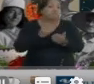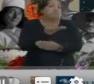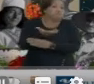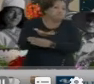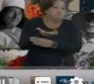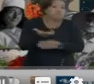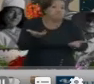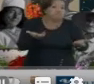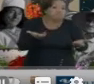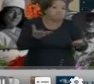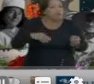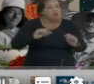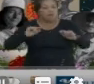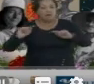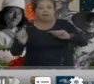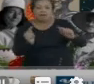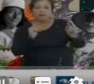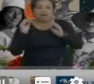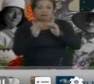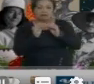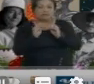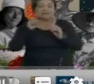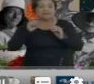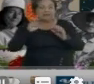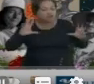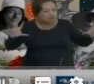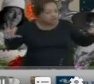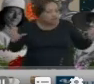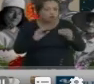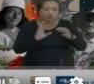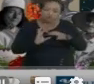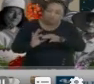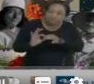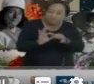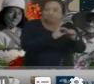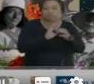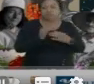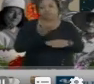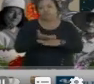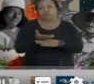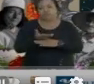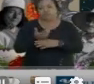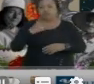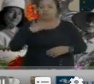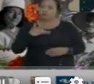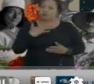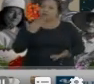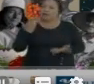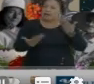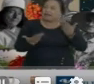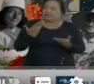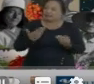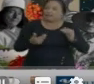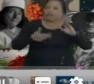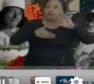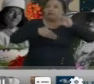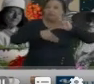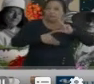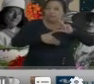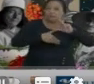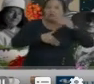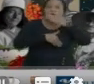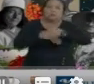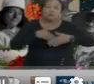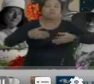tener una voz mucho más unida a mí me da la impresión de que muchas veces la región no no reconoce no se